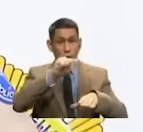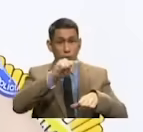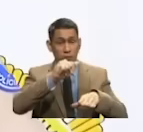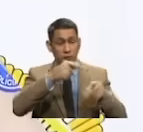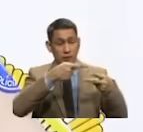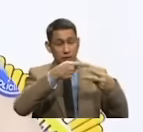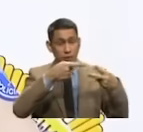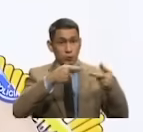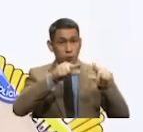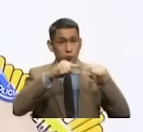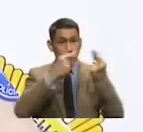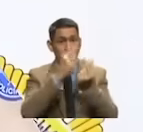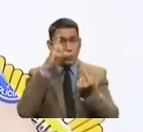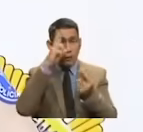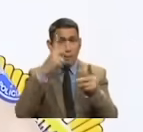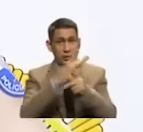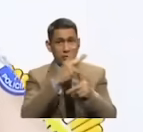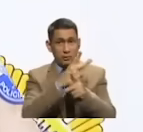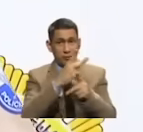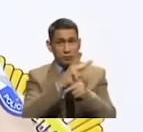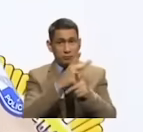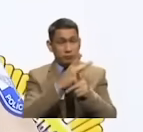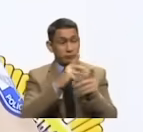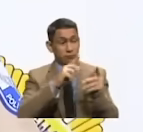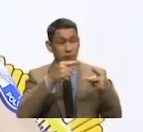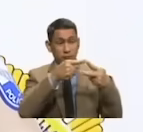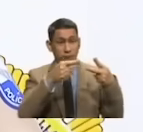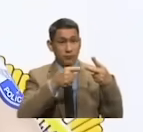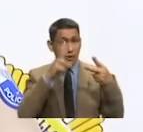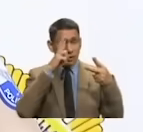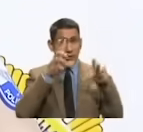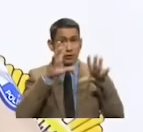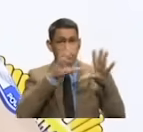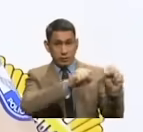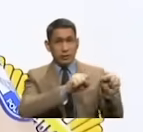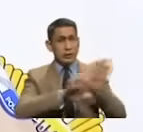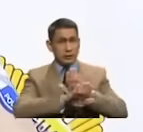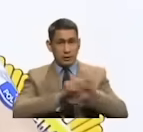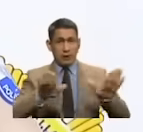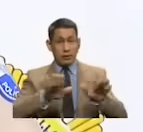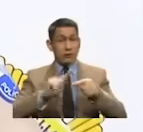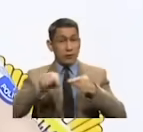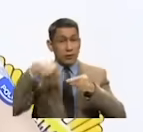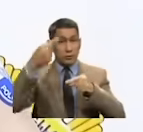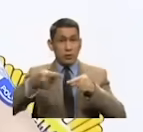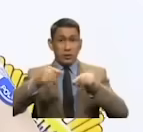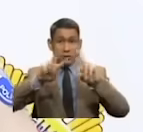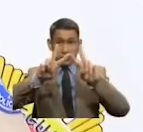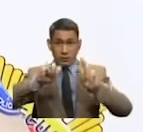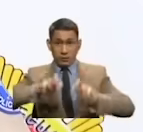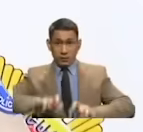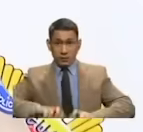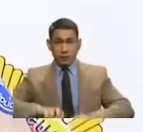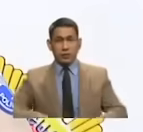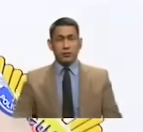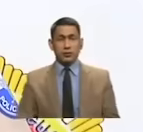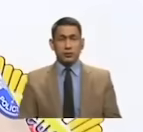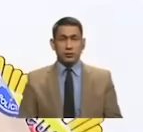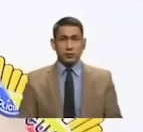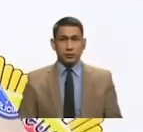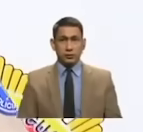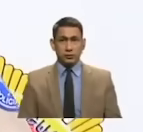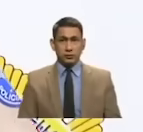delictual. Seguidamente, una vez aprehendidas estas dos personas, se realizaron varios allanamientos en el